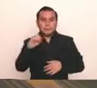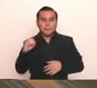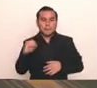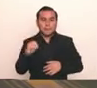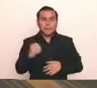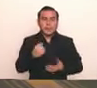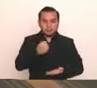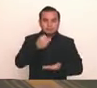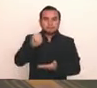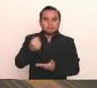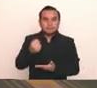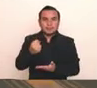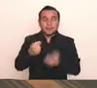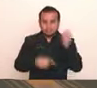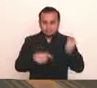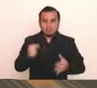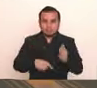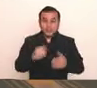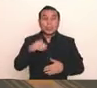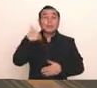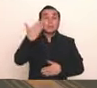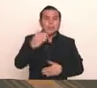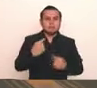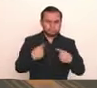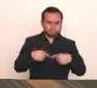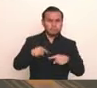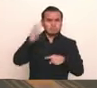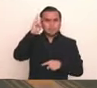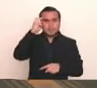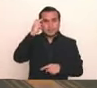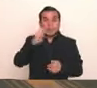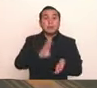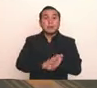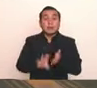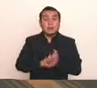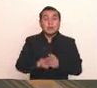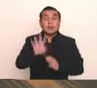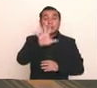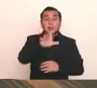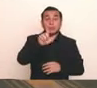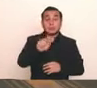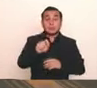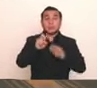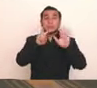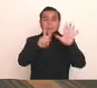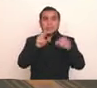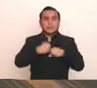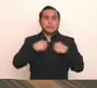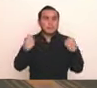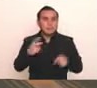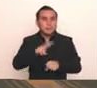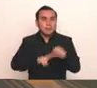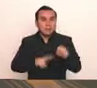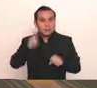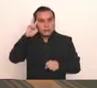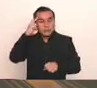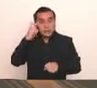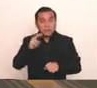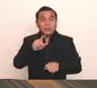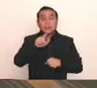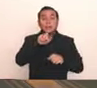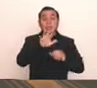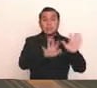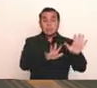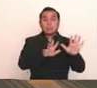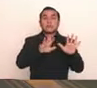seguirá con el reparto cuando la cuarentena sea levantada con entregados e invertidos sólo en esos 5.7 millones de dólares 17.000 toneladas